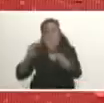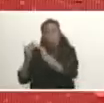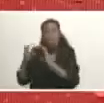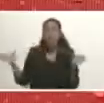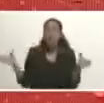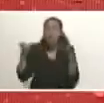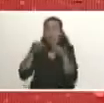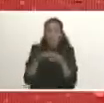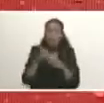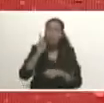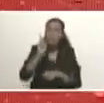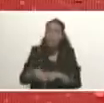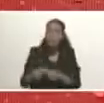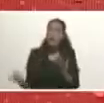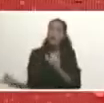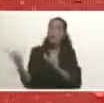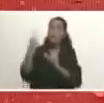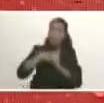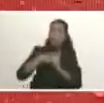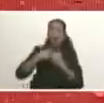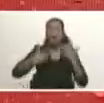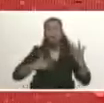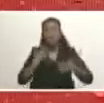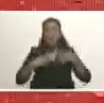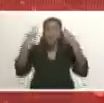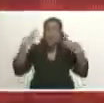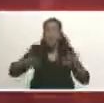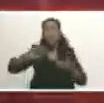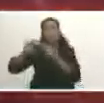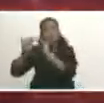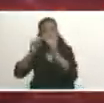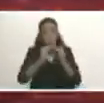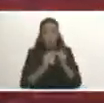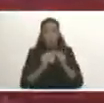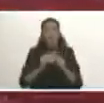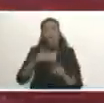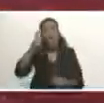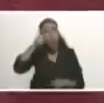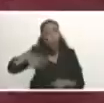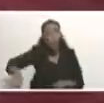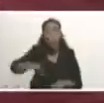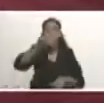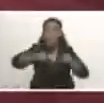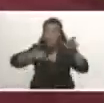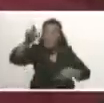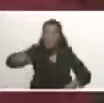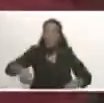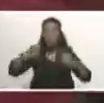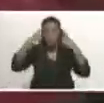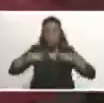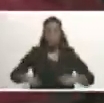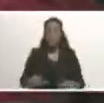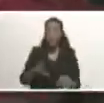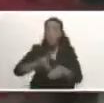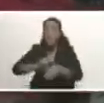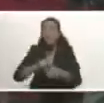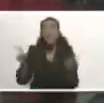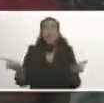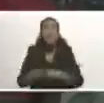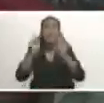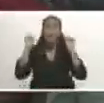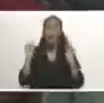organizada, así como incorporarse a las actividades de la comunidad. El Guardia del Pueblo debe ser como un médico de barrio